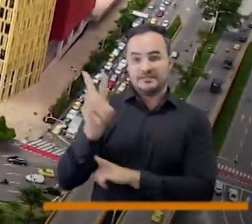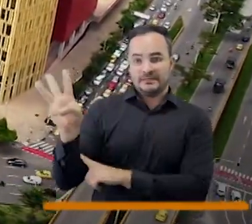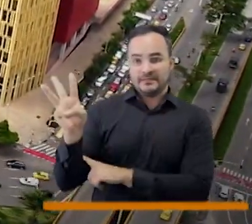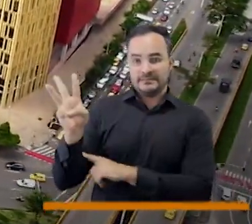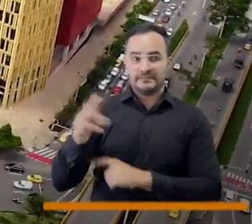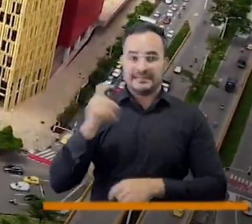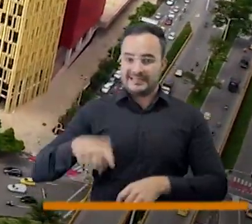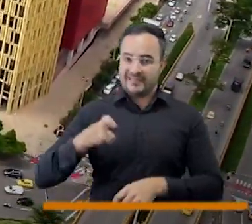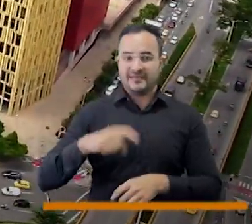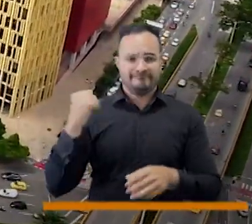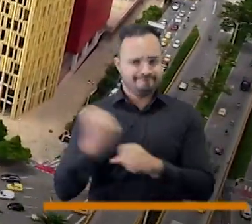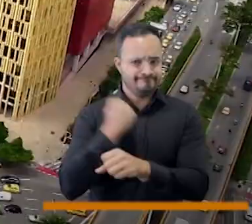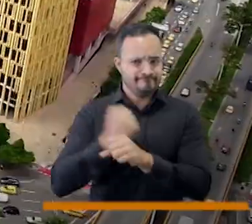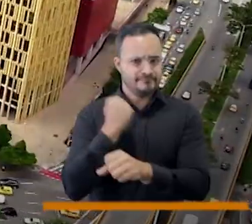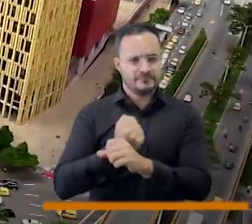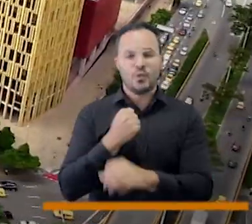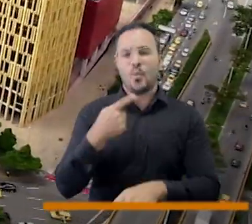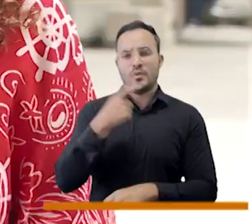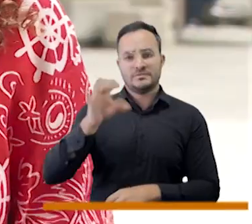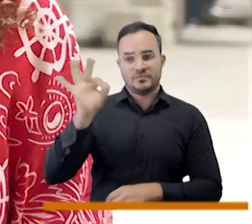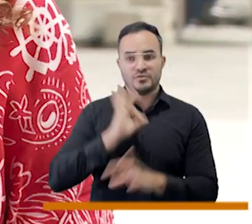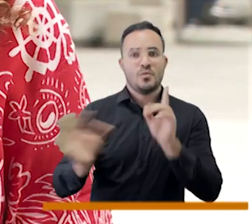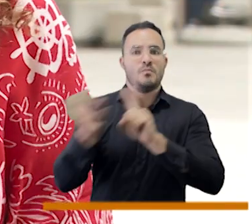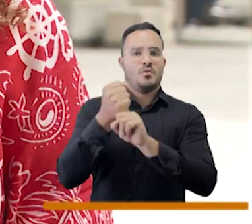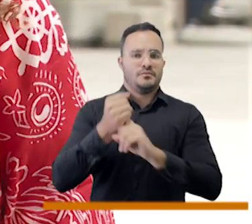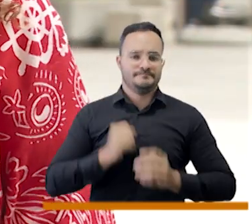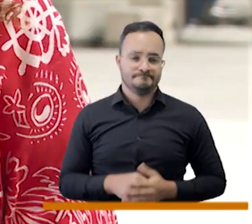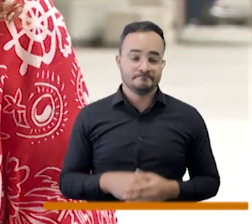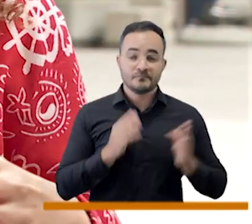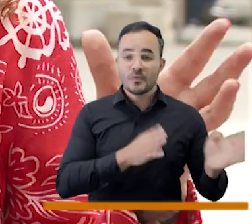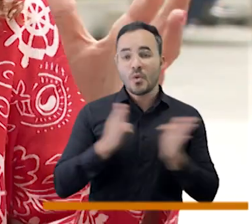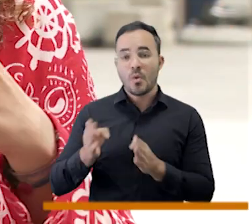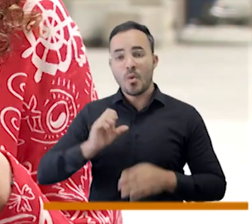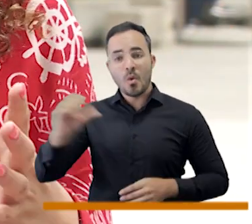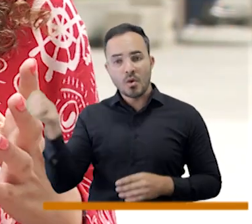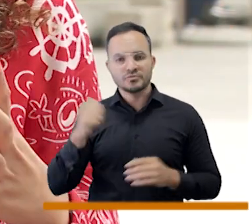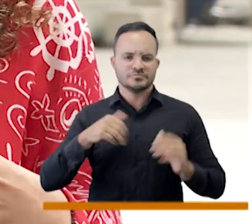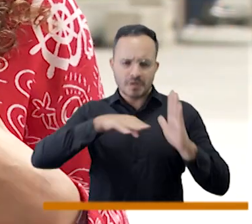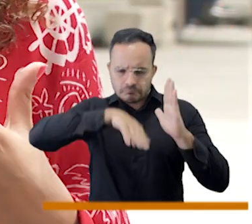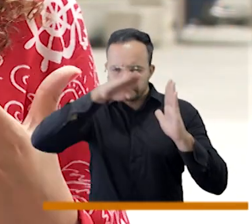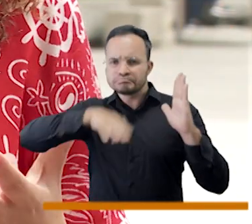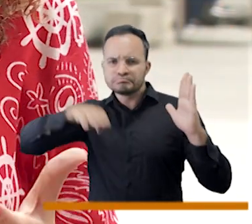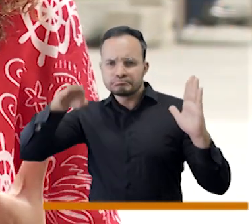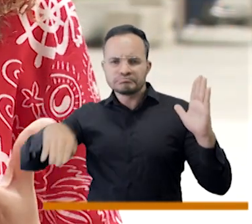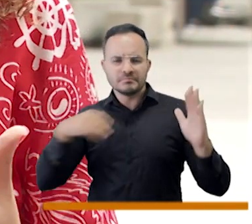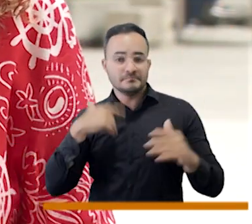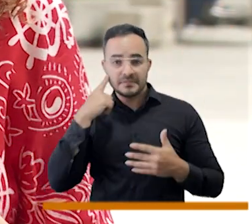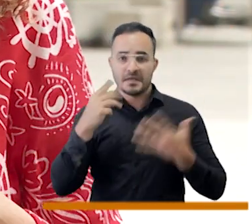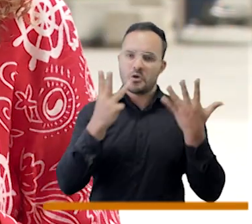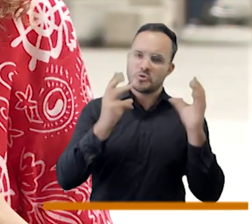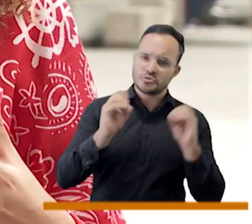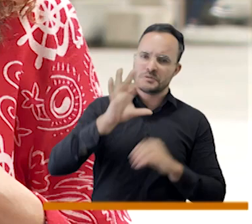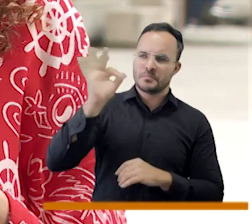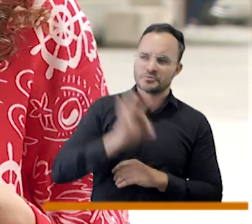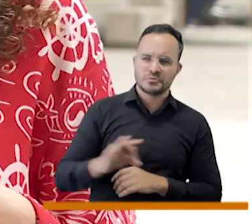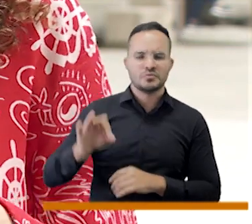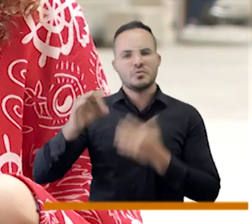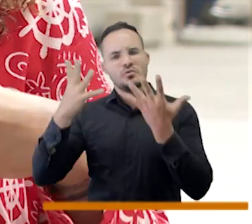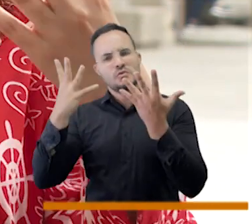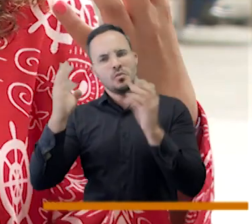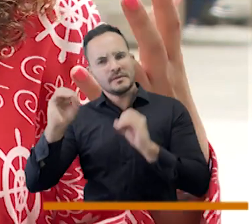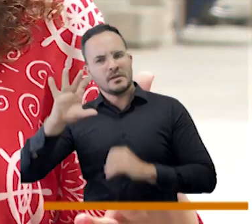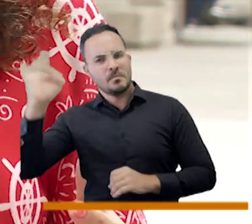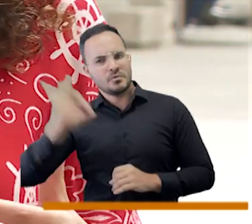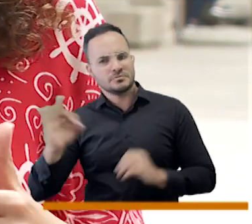labor importante este último año para lograr un cumplimiento del 100%. En ese intervalo hay otros componentes que tienen cumplimientos